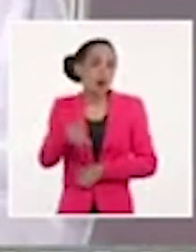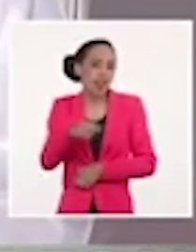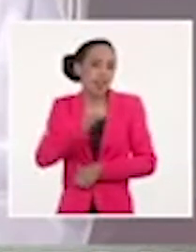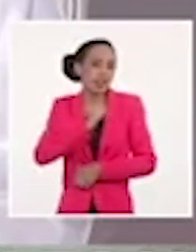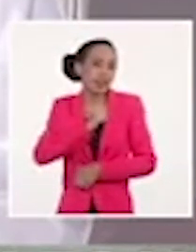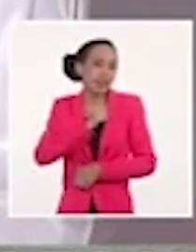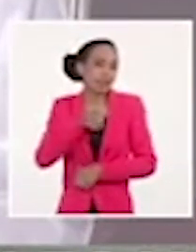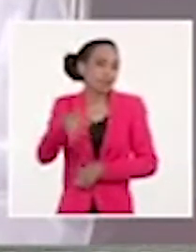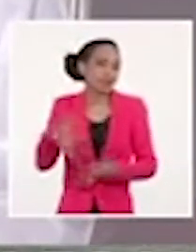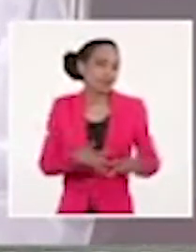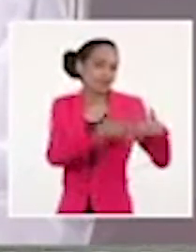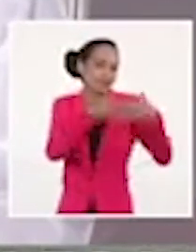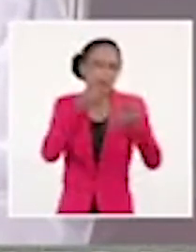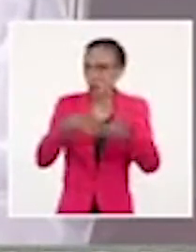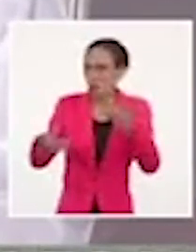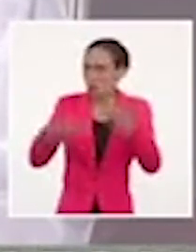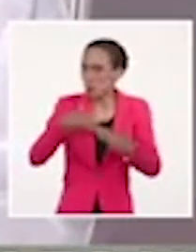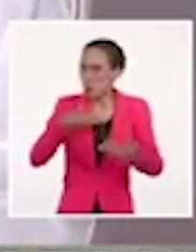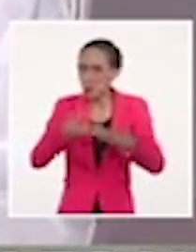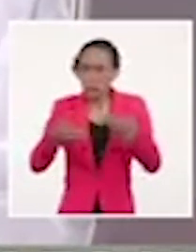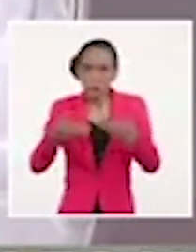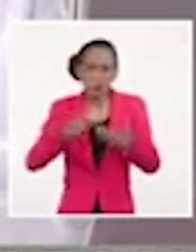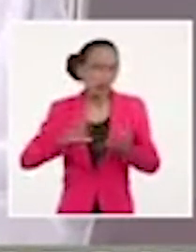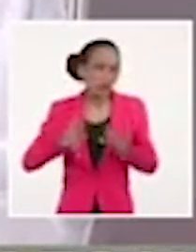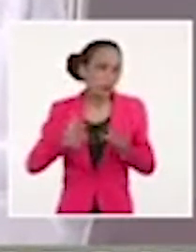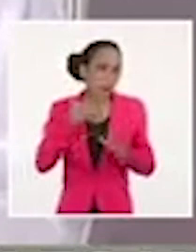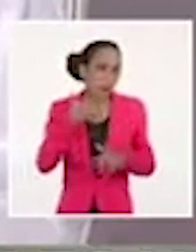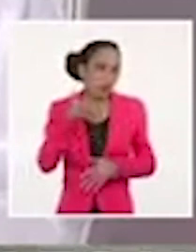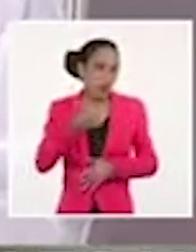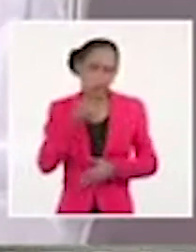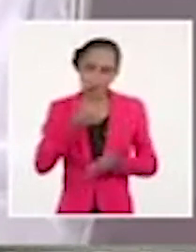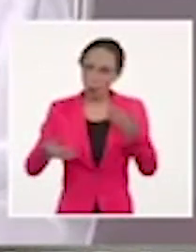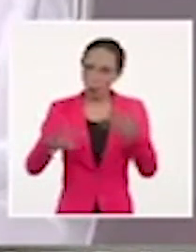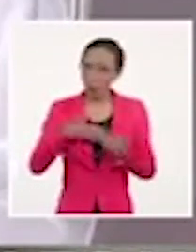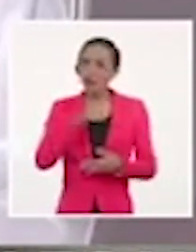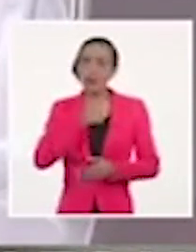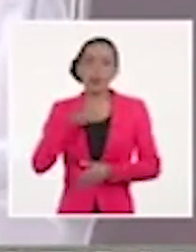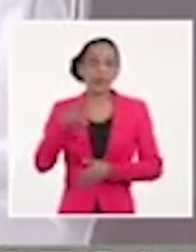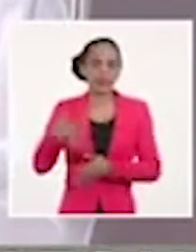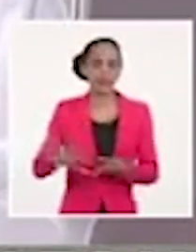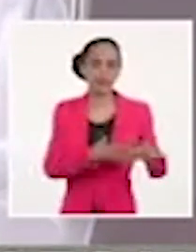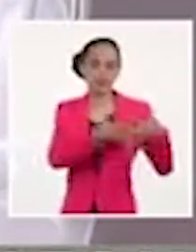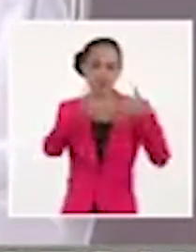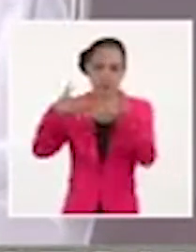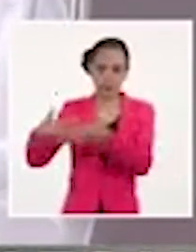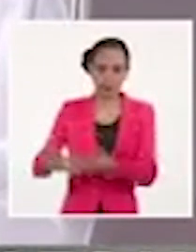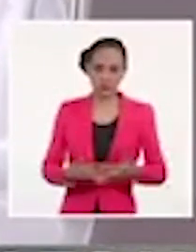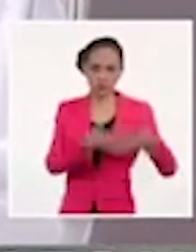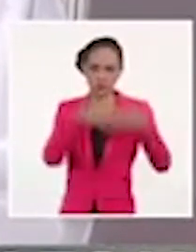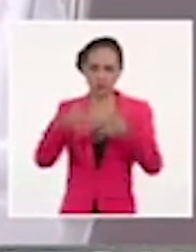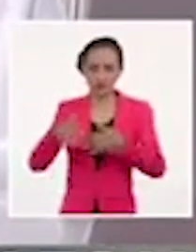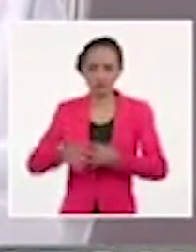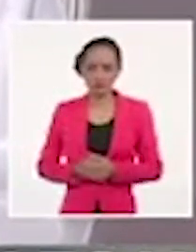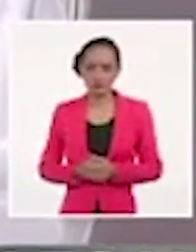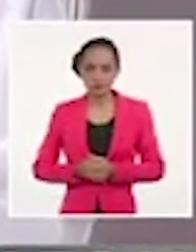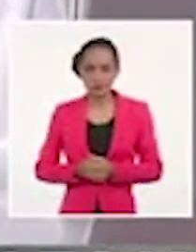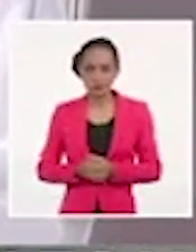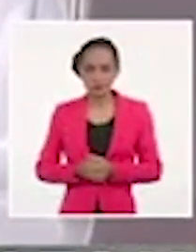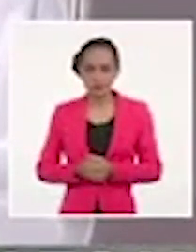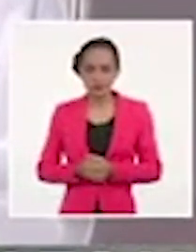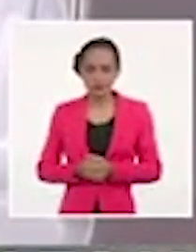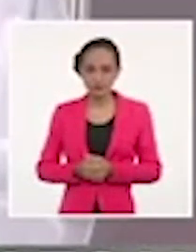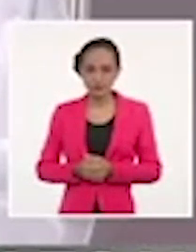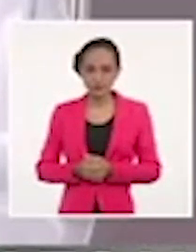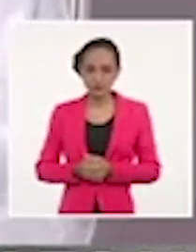asimismo todos estos flujos los regulares y los irregulares vienen acompañados de campañas mediáticas